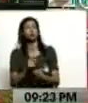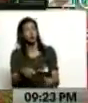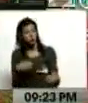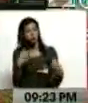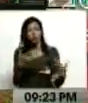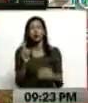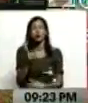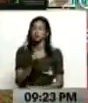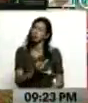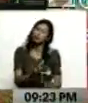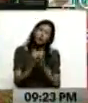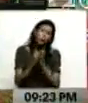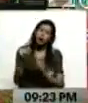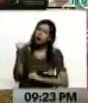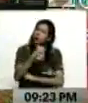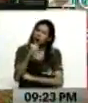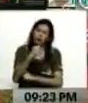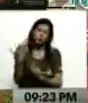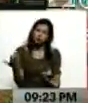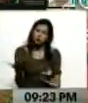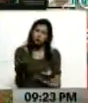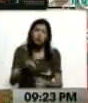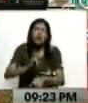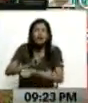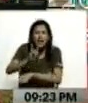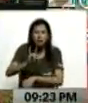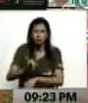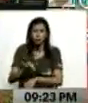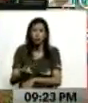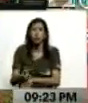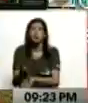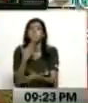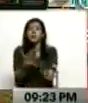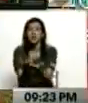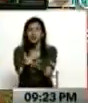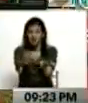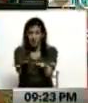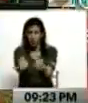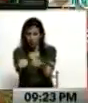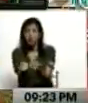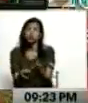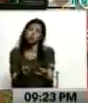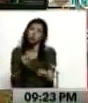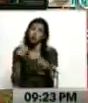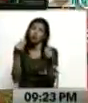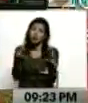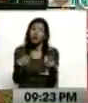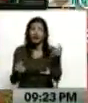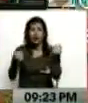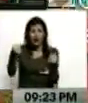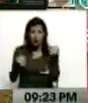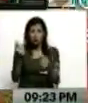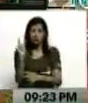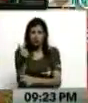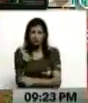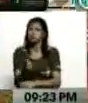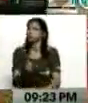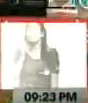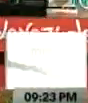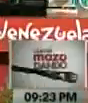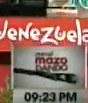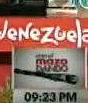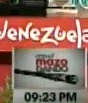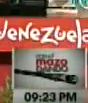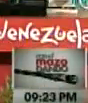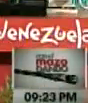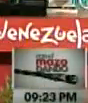altura sigue cayendo en eso que lo engañen de esa manera usted es un iluso una ilusa el